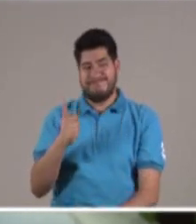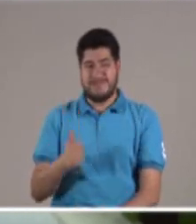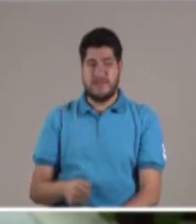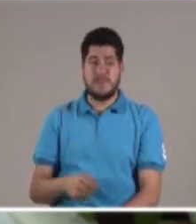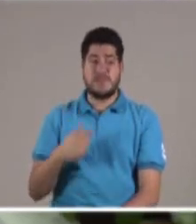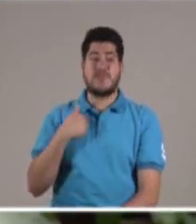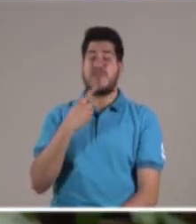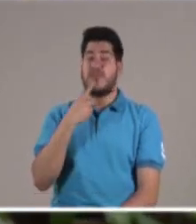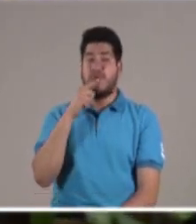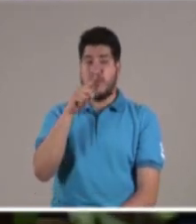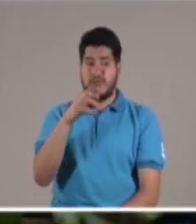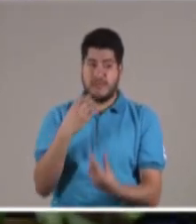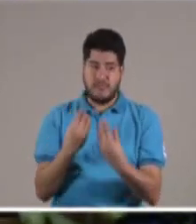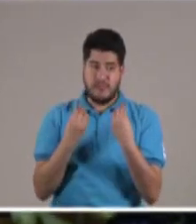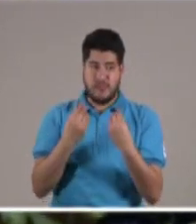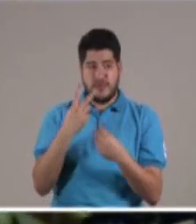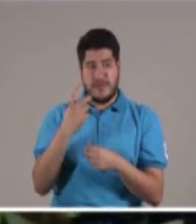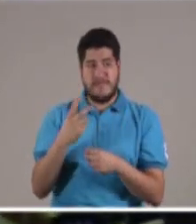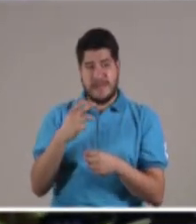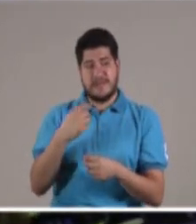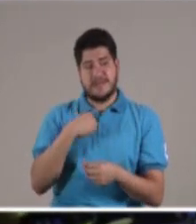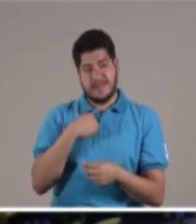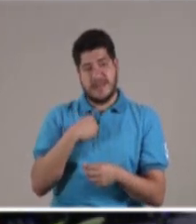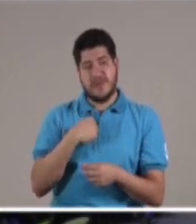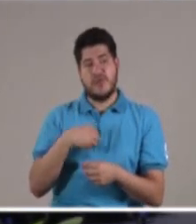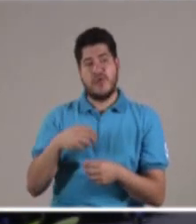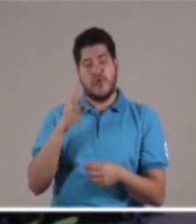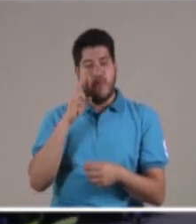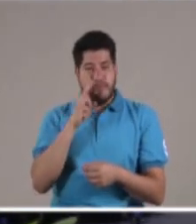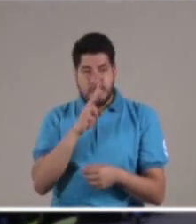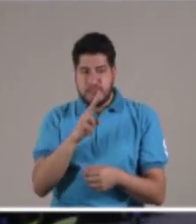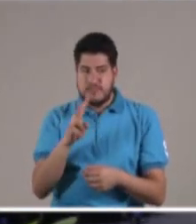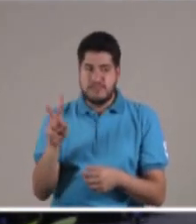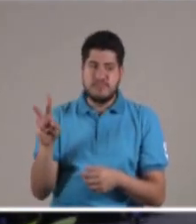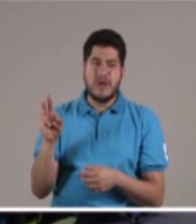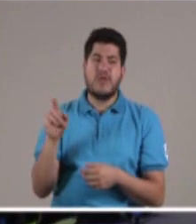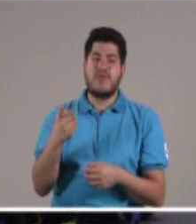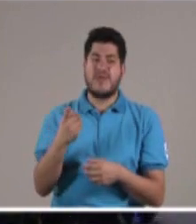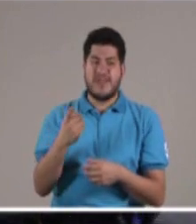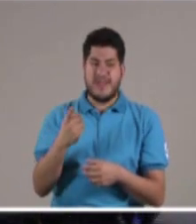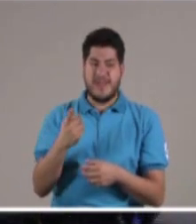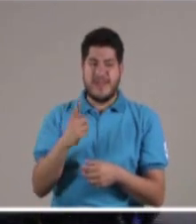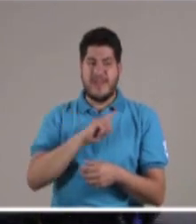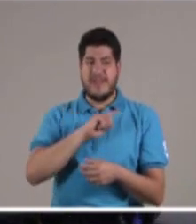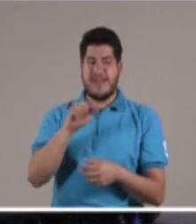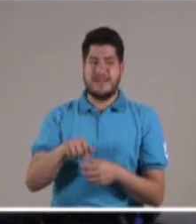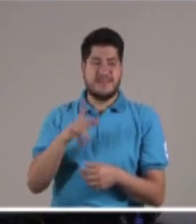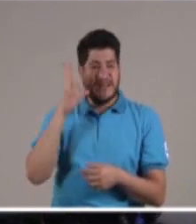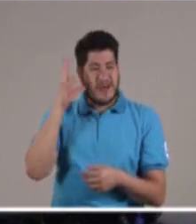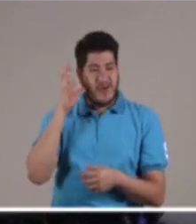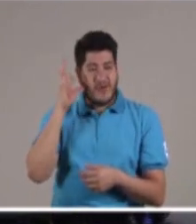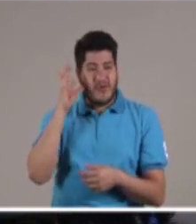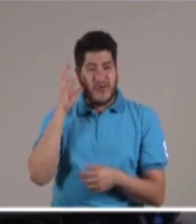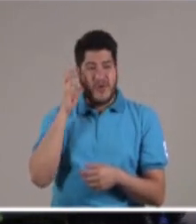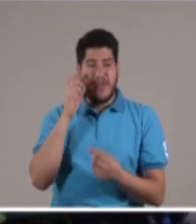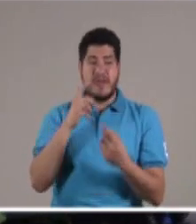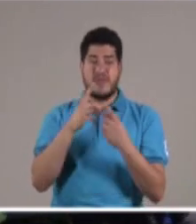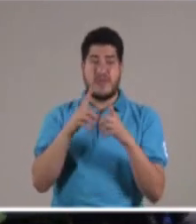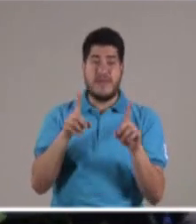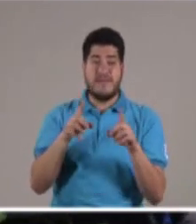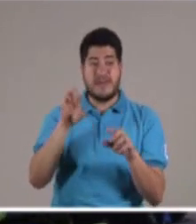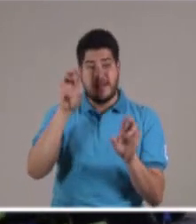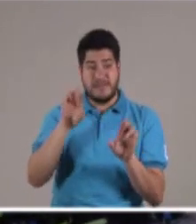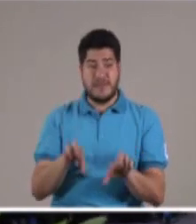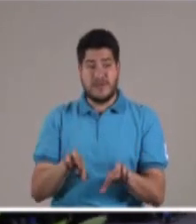yo como le he dicho muchas veces yo me doy cuenta de Quiénes están oyendo a diferentes personas